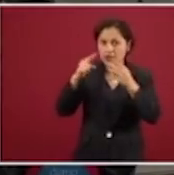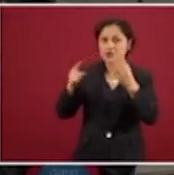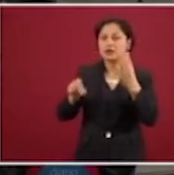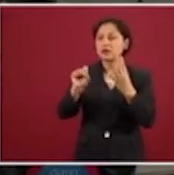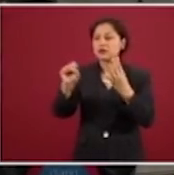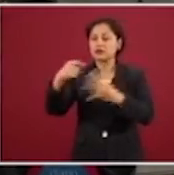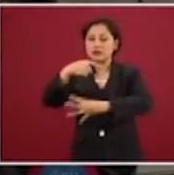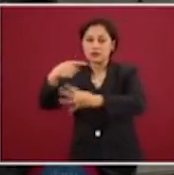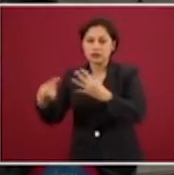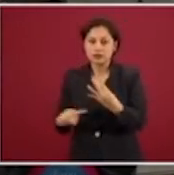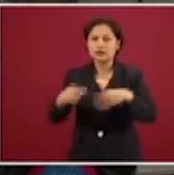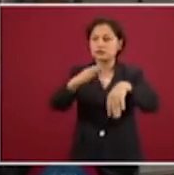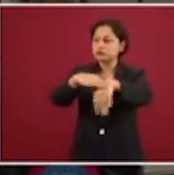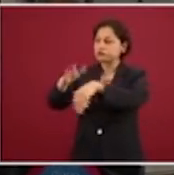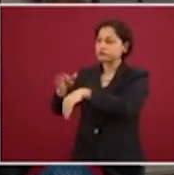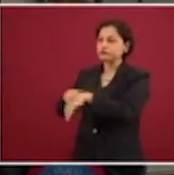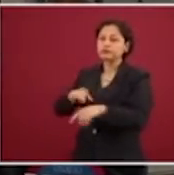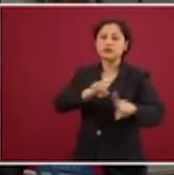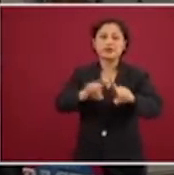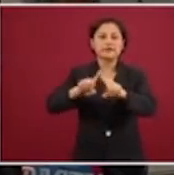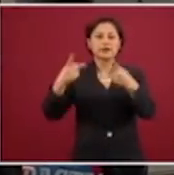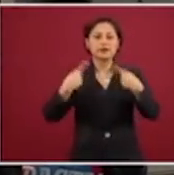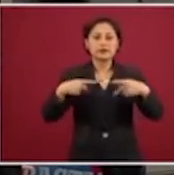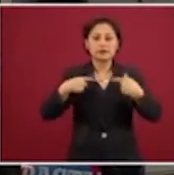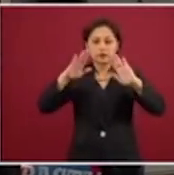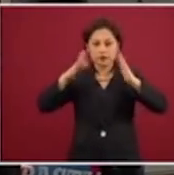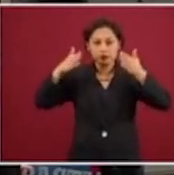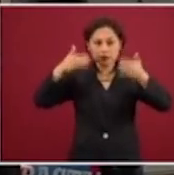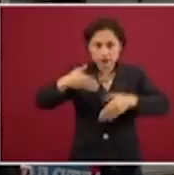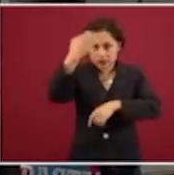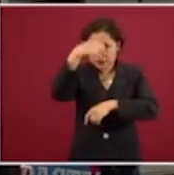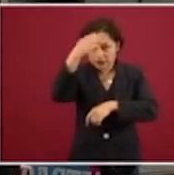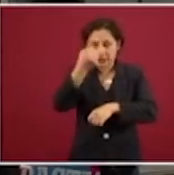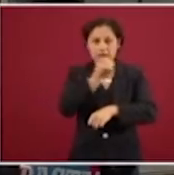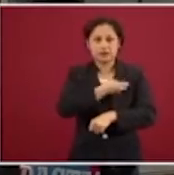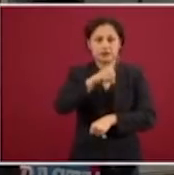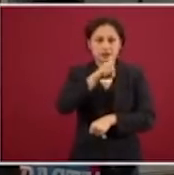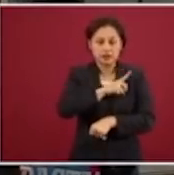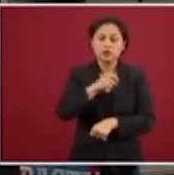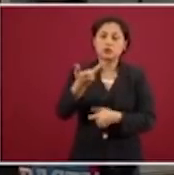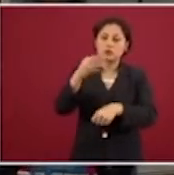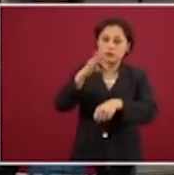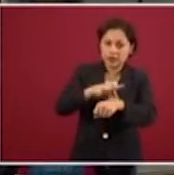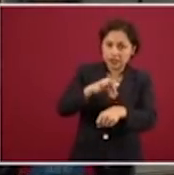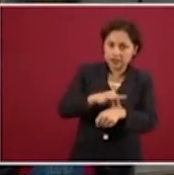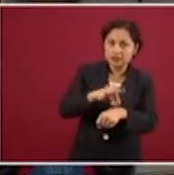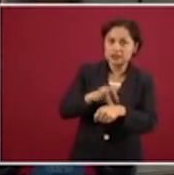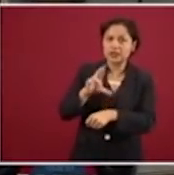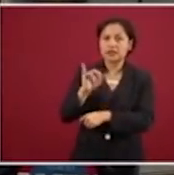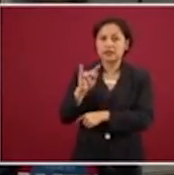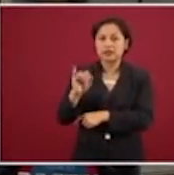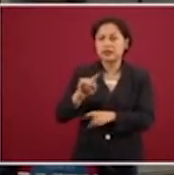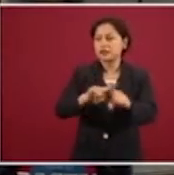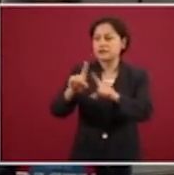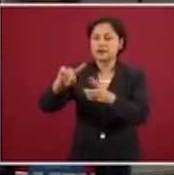y reunimos a especialistas en salud, específicamente en medicina crítica, ingenieras e ingenieros, también